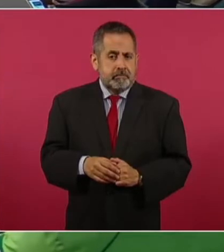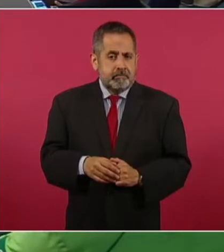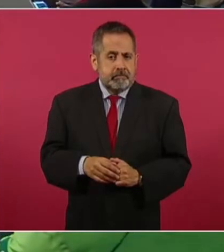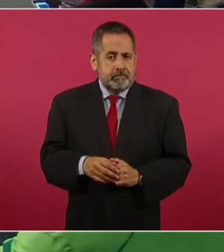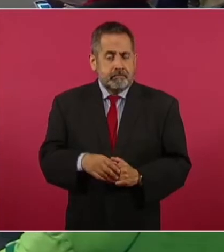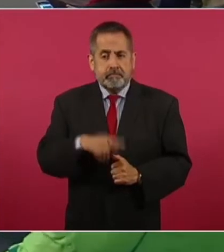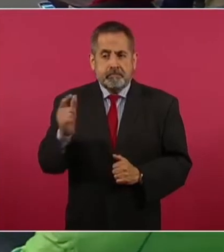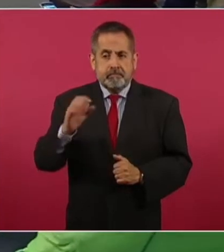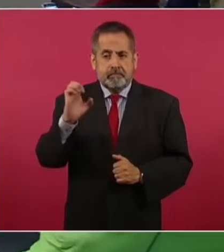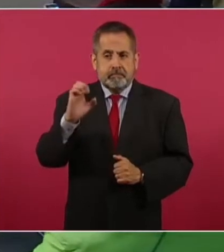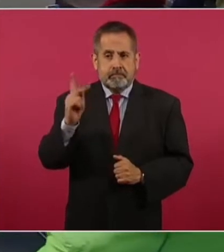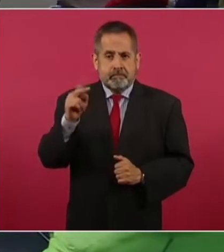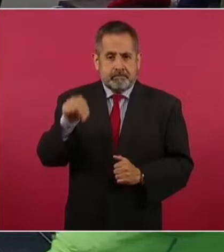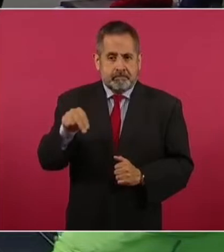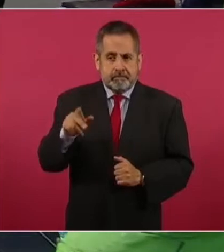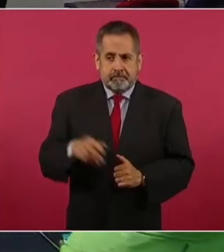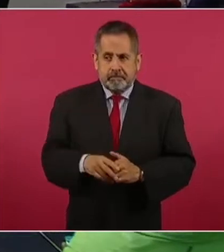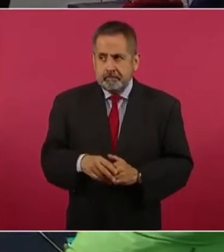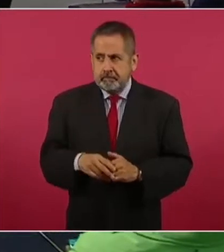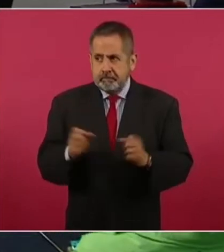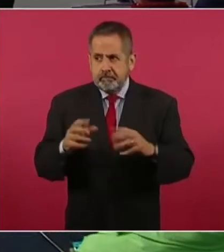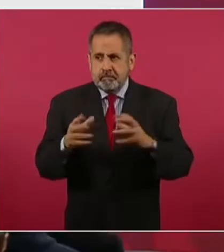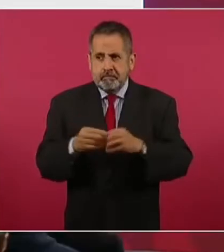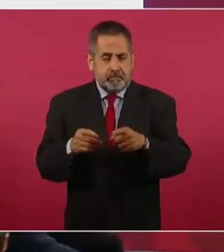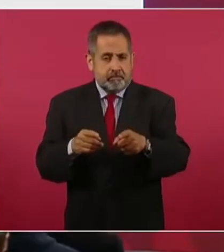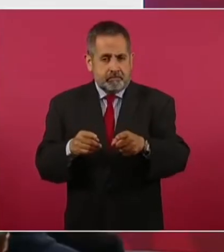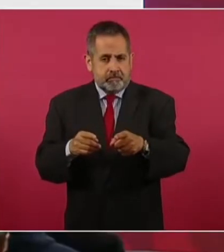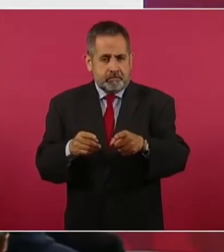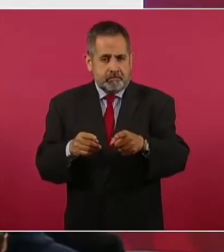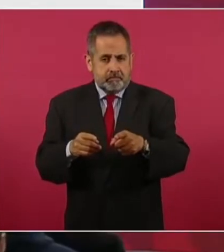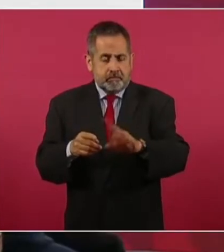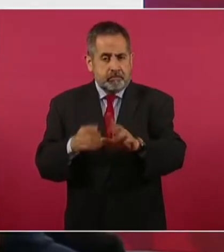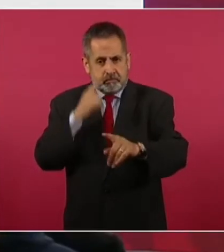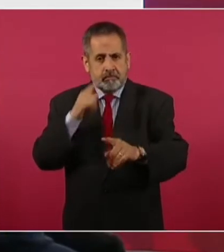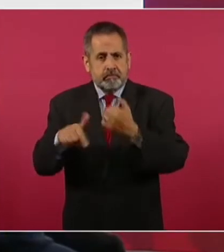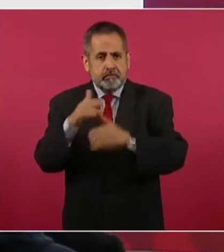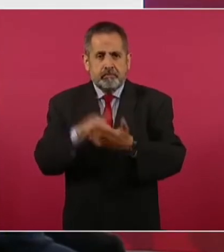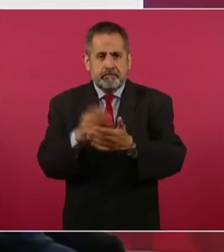Y Peña, pero este es el 10. No, aquí está el 12,